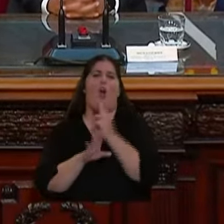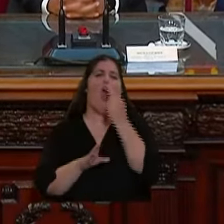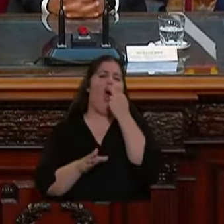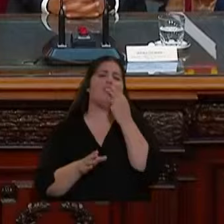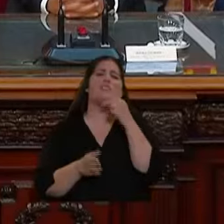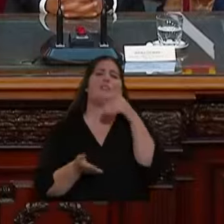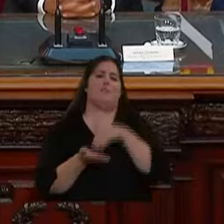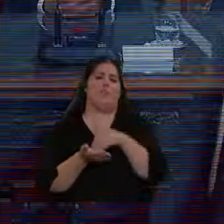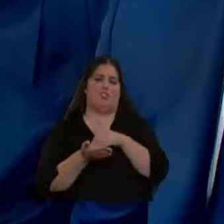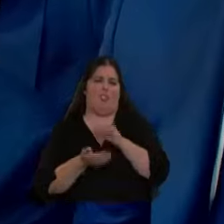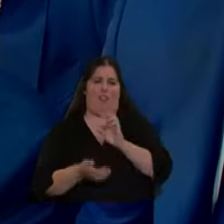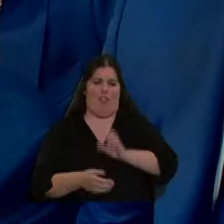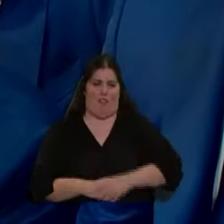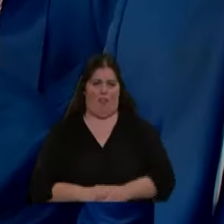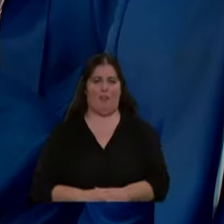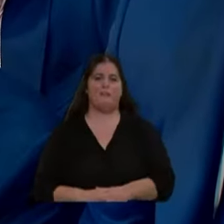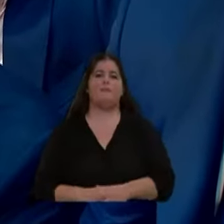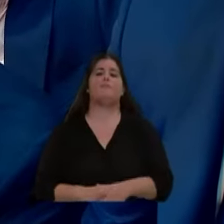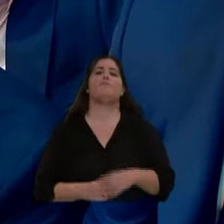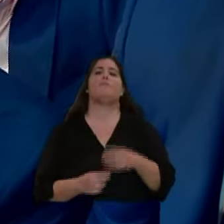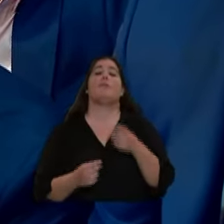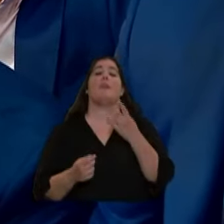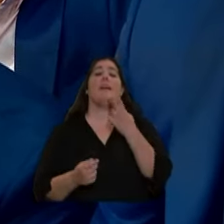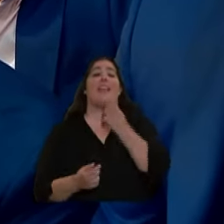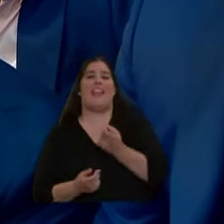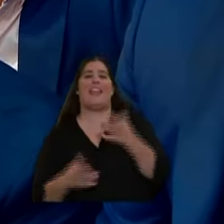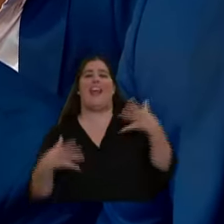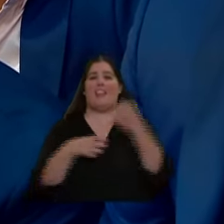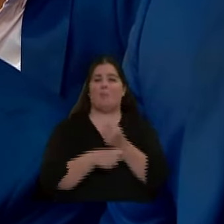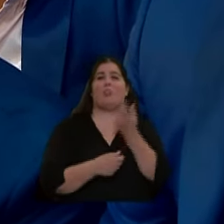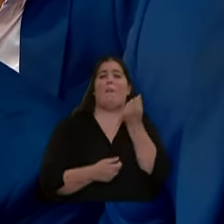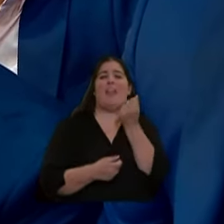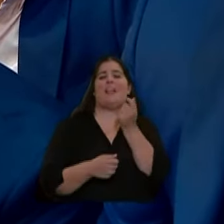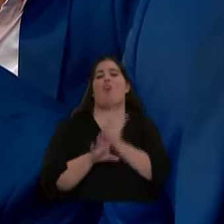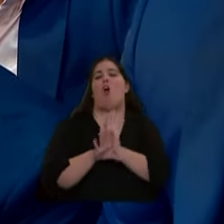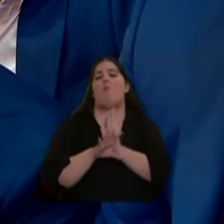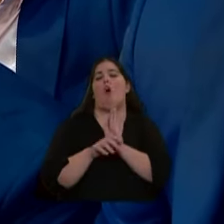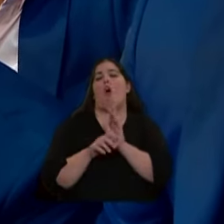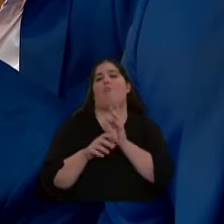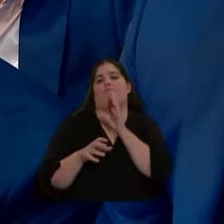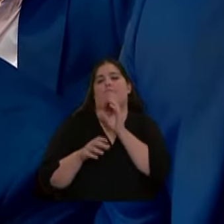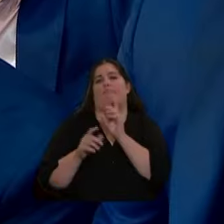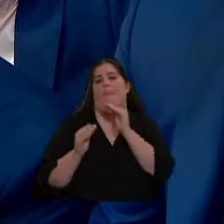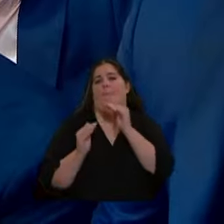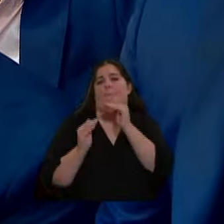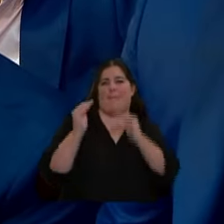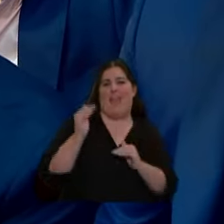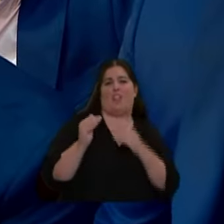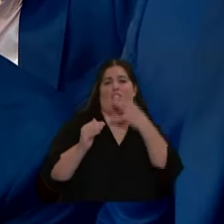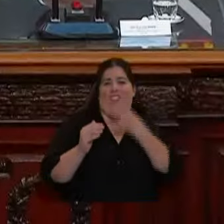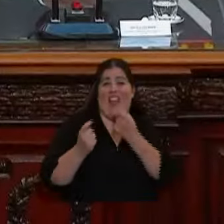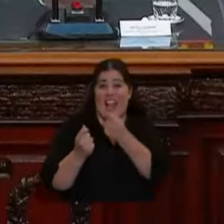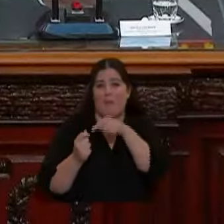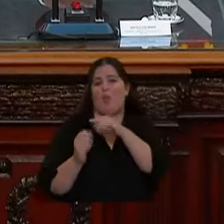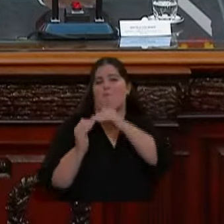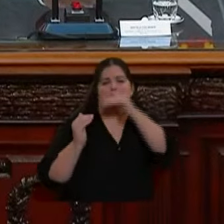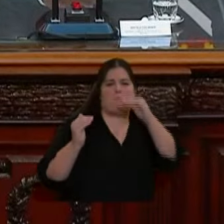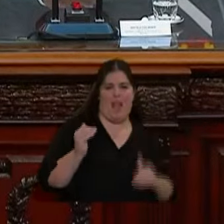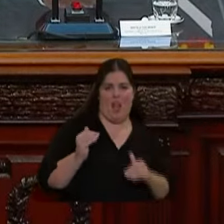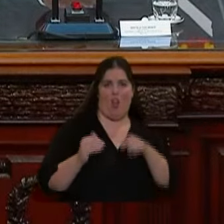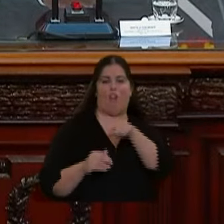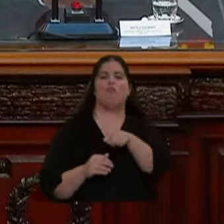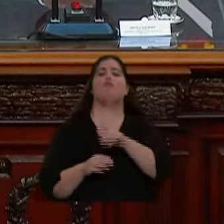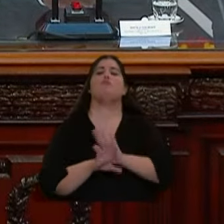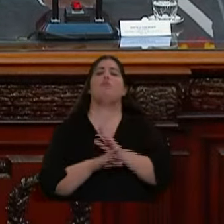dólares. Precios de energía y transporte reprimidos en algunos casos hasta un quinto de su valor real y el dólar con una brecha